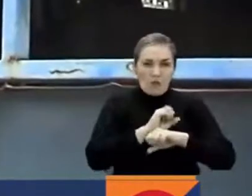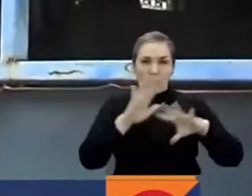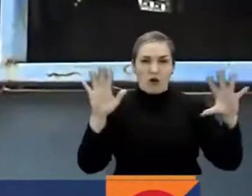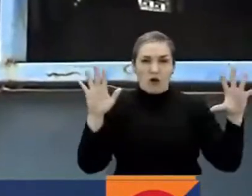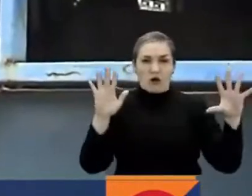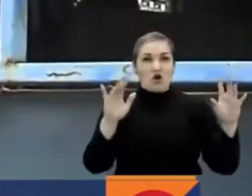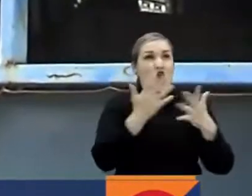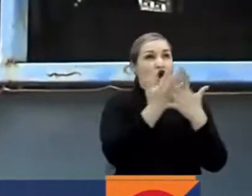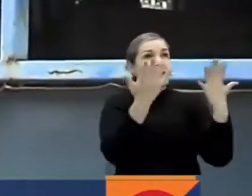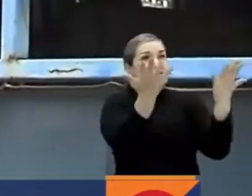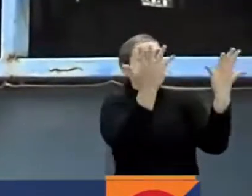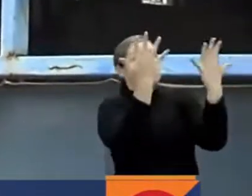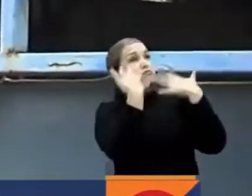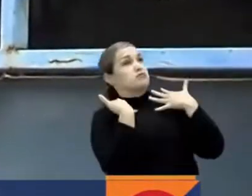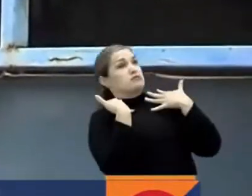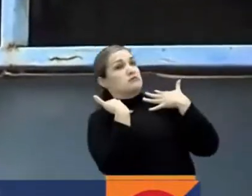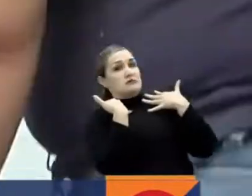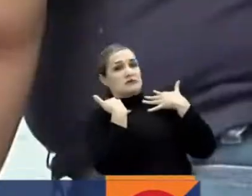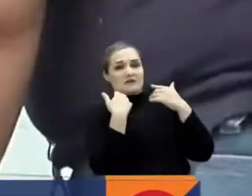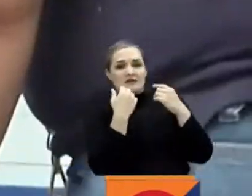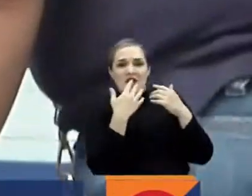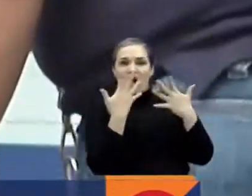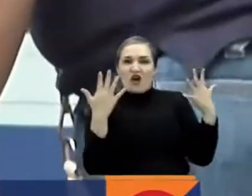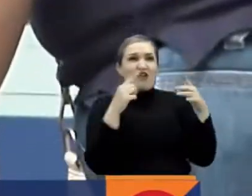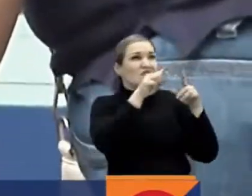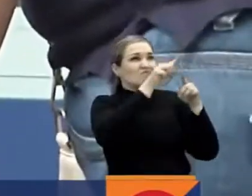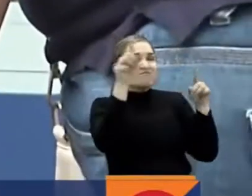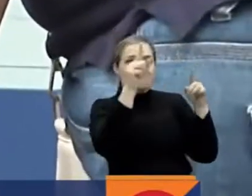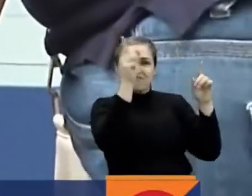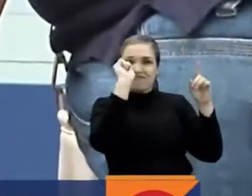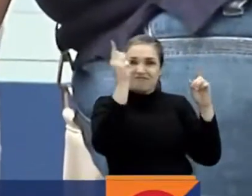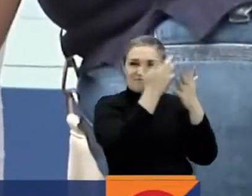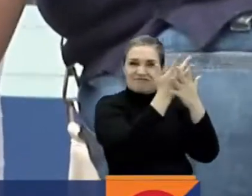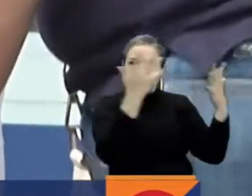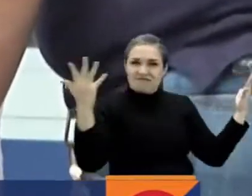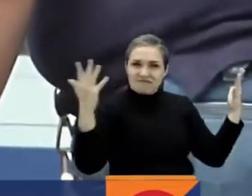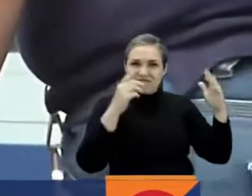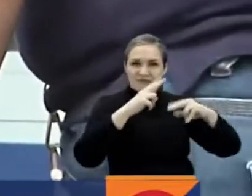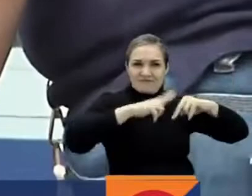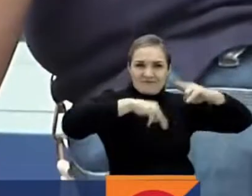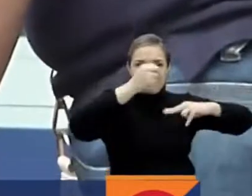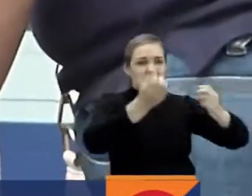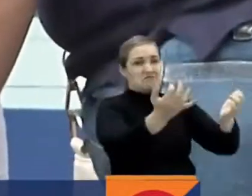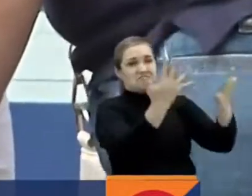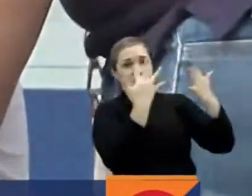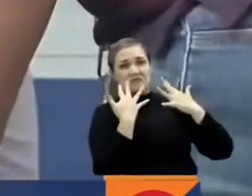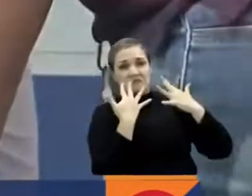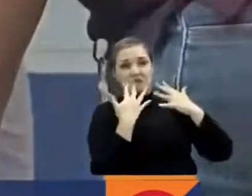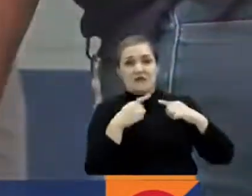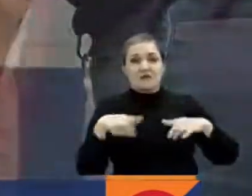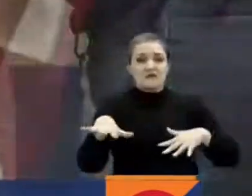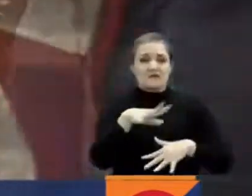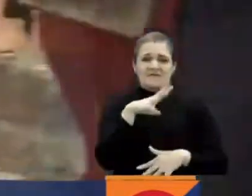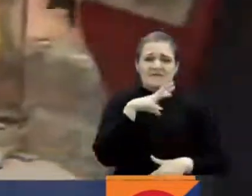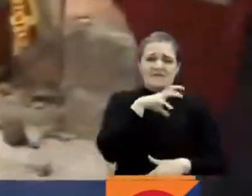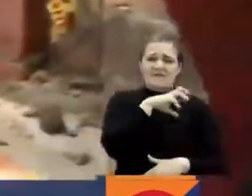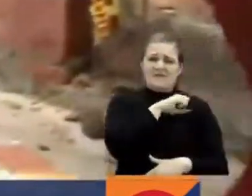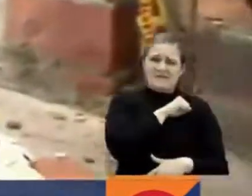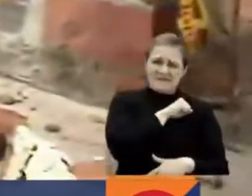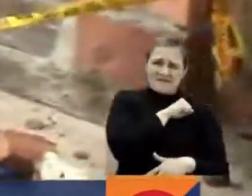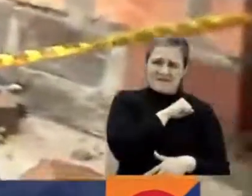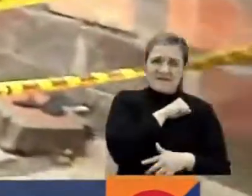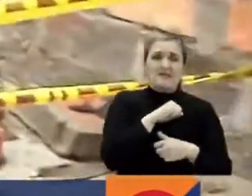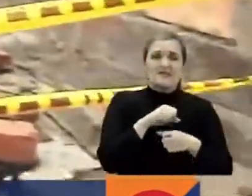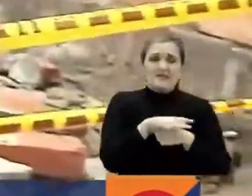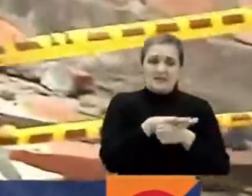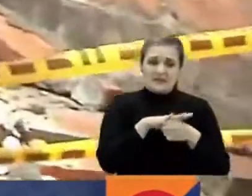me caía encima y yo quedé bajo los escombros. En Pozo 7 hay tristeza. A pesar de lo